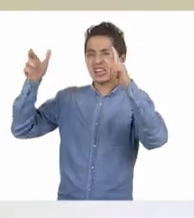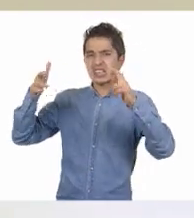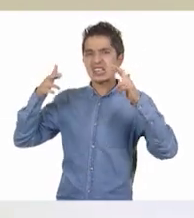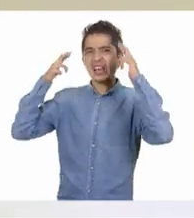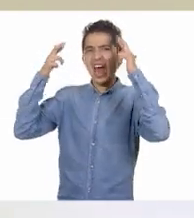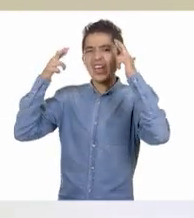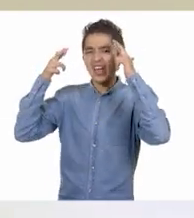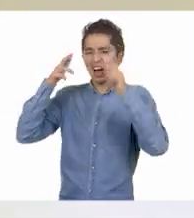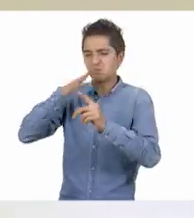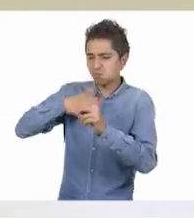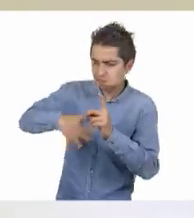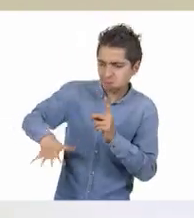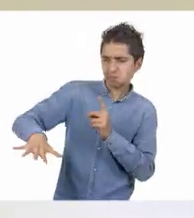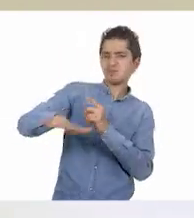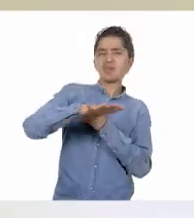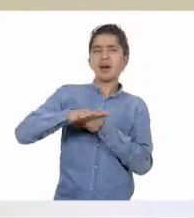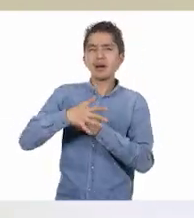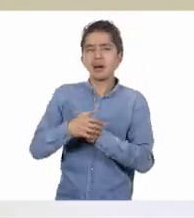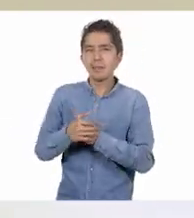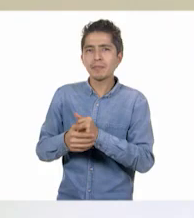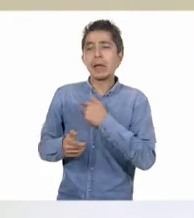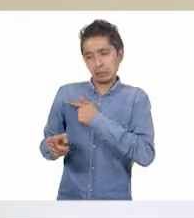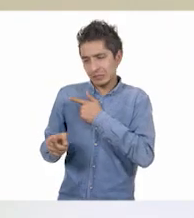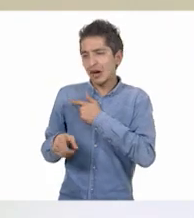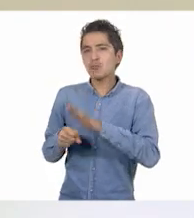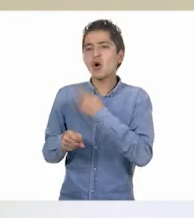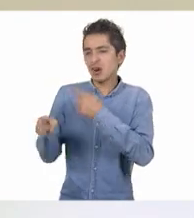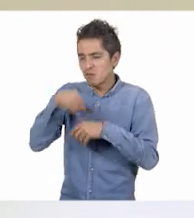selva. También me gusta porque ruge.